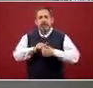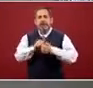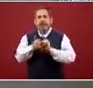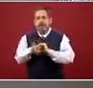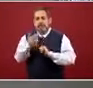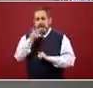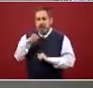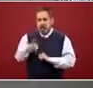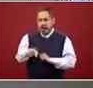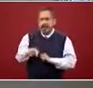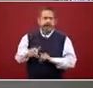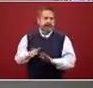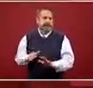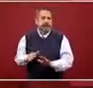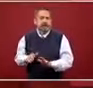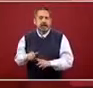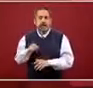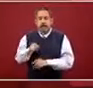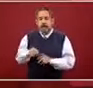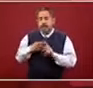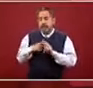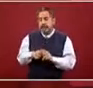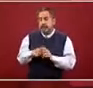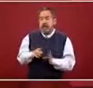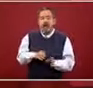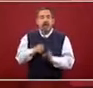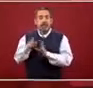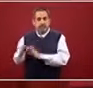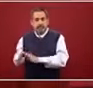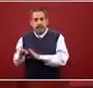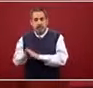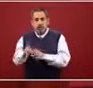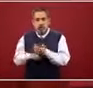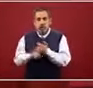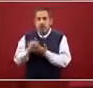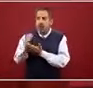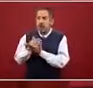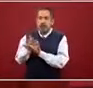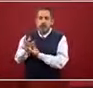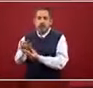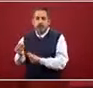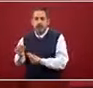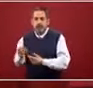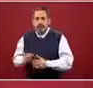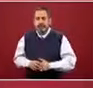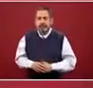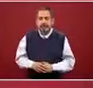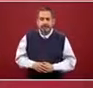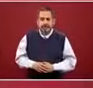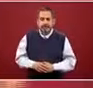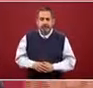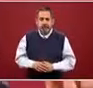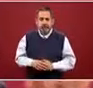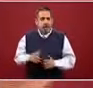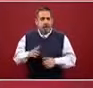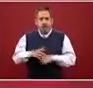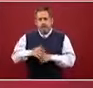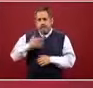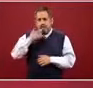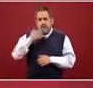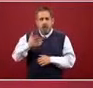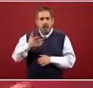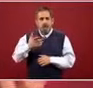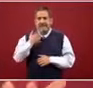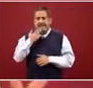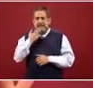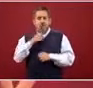proceso de contención y empieza a ocurrir el proceso de mitigación. ¿Cuál es más efectivo? Es una pregunta muy